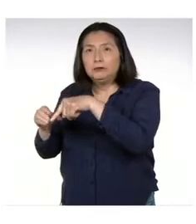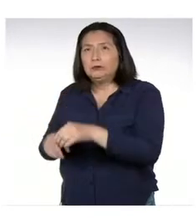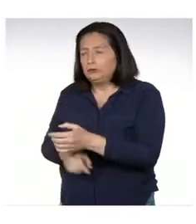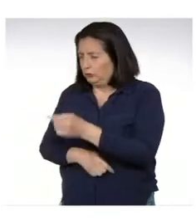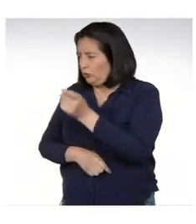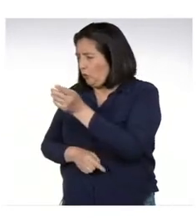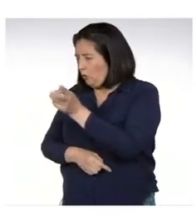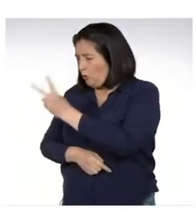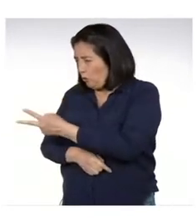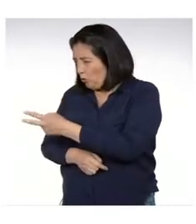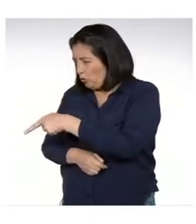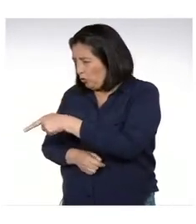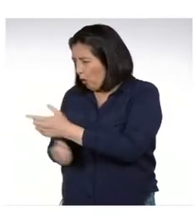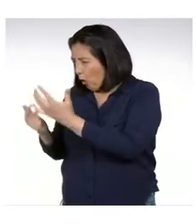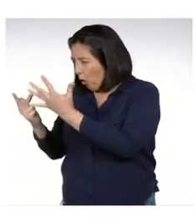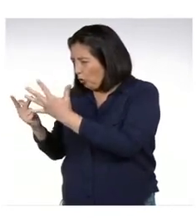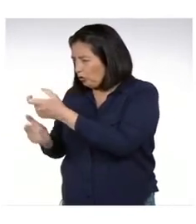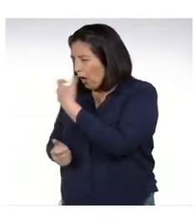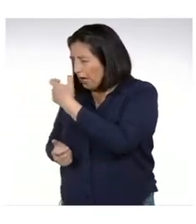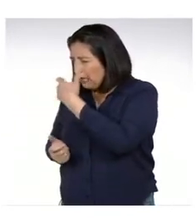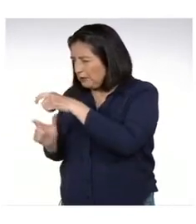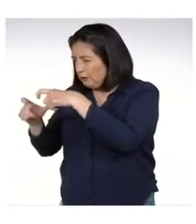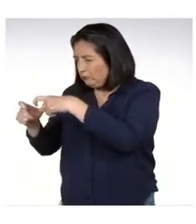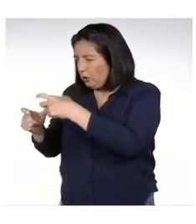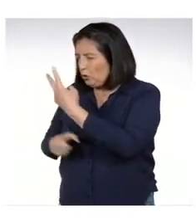2 paquetes de 8 galletas.